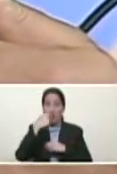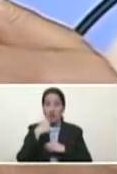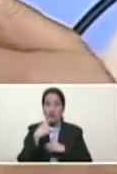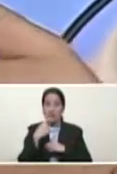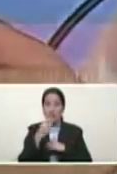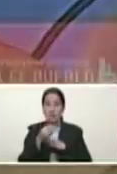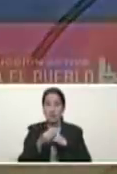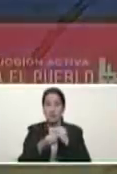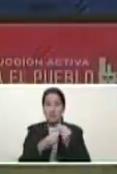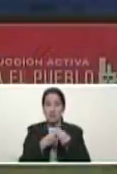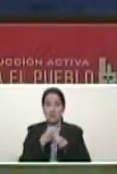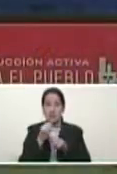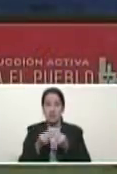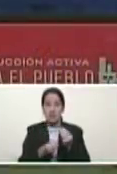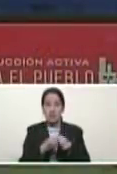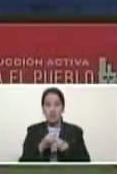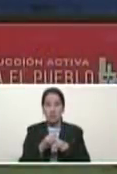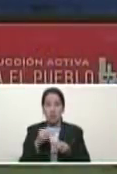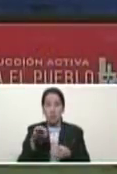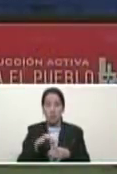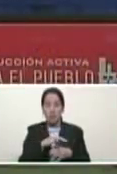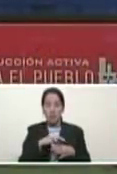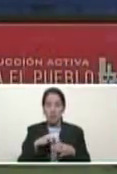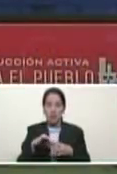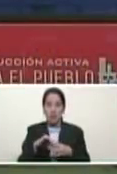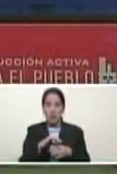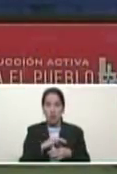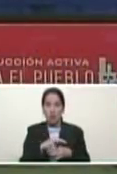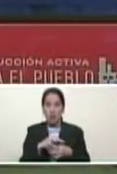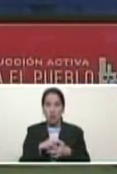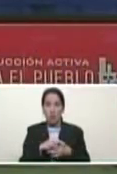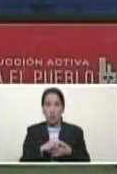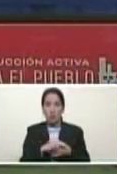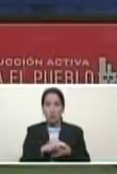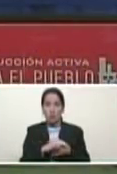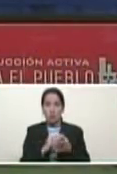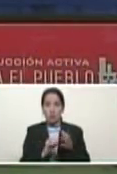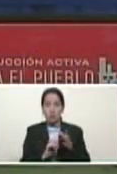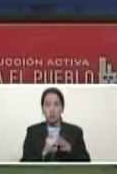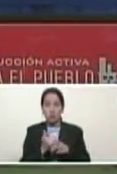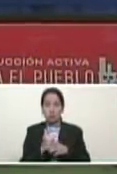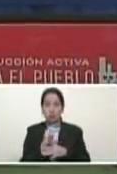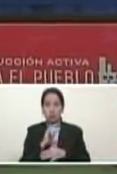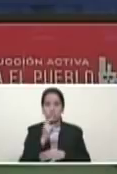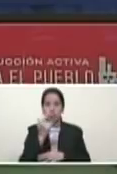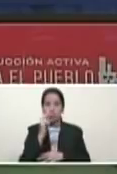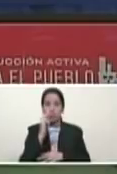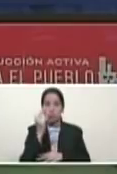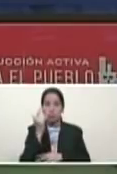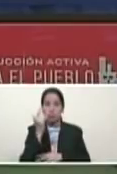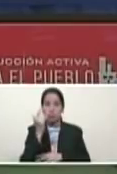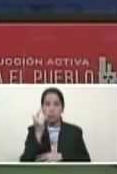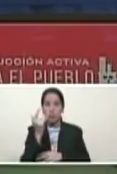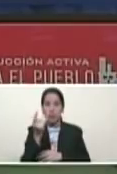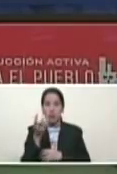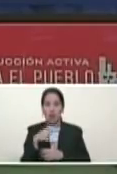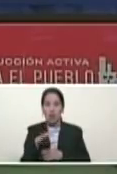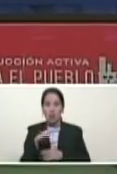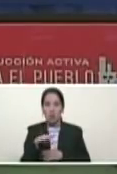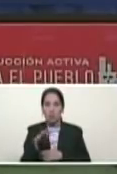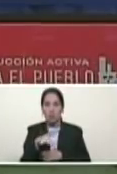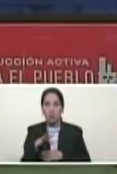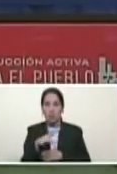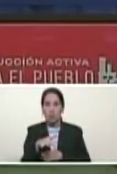pepino para consumo, sino también semilla de pepino. O sea que los horticultores que tengan interés en solicitar semilla de este